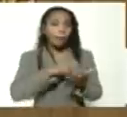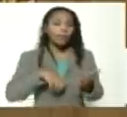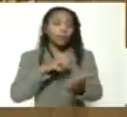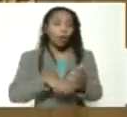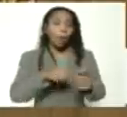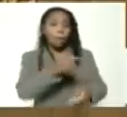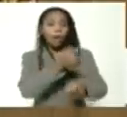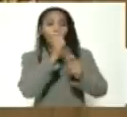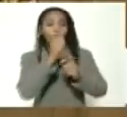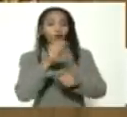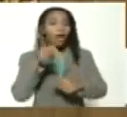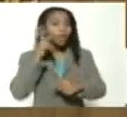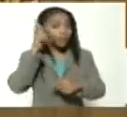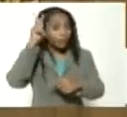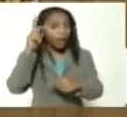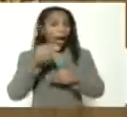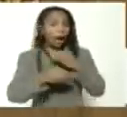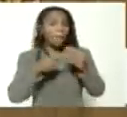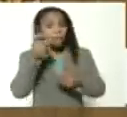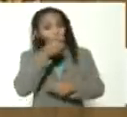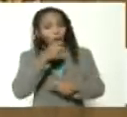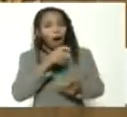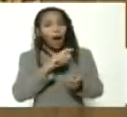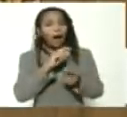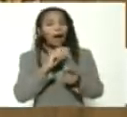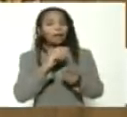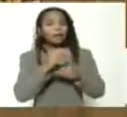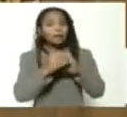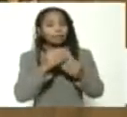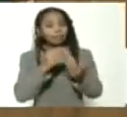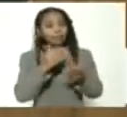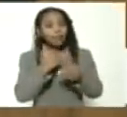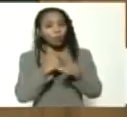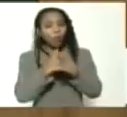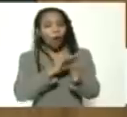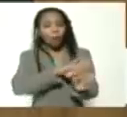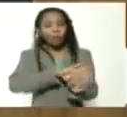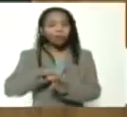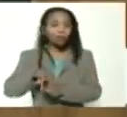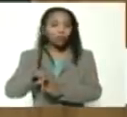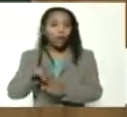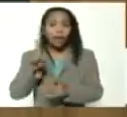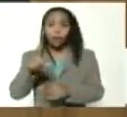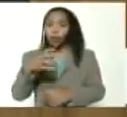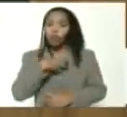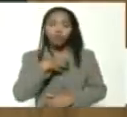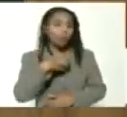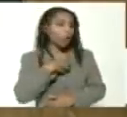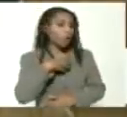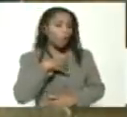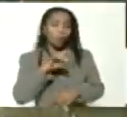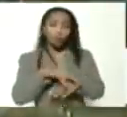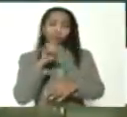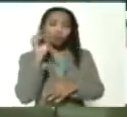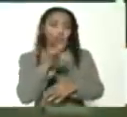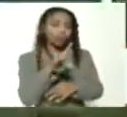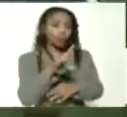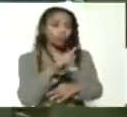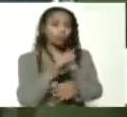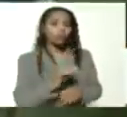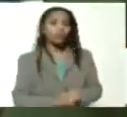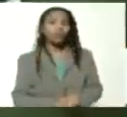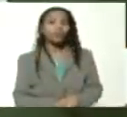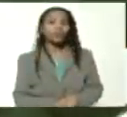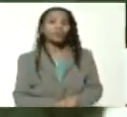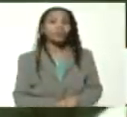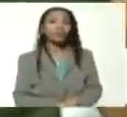que buscan ser desplazados de sus hábitats naturales. Esto no podemos dejar de observarlo, compatriotas y